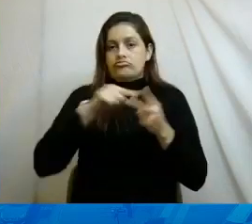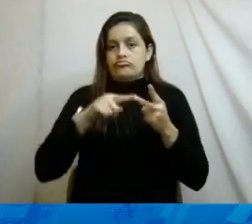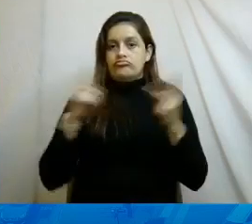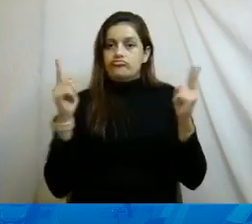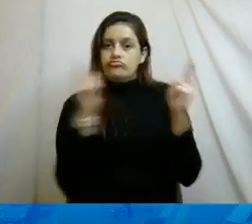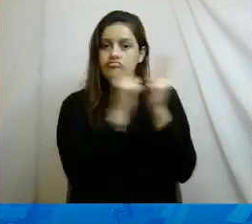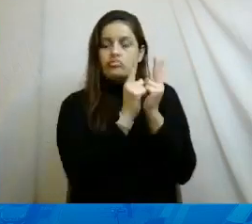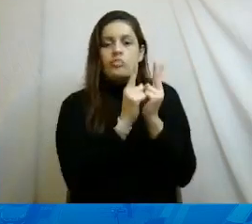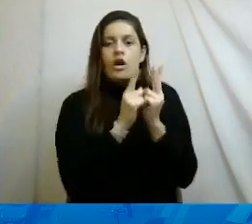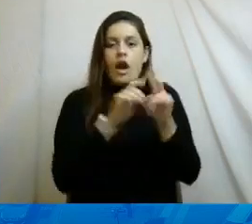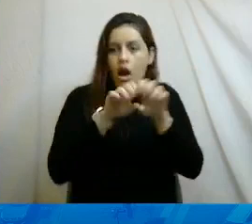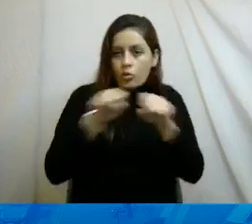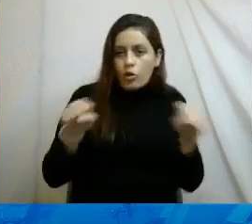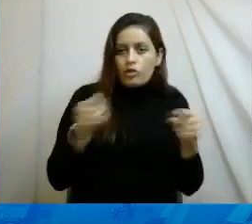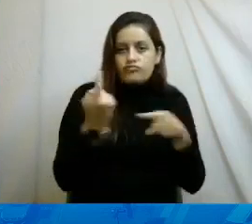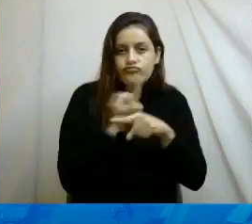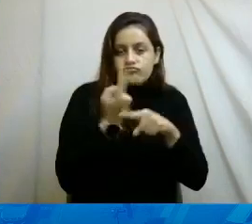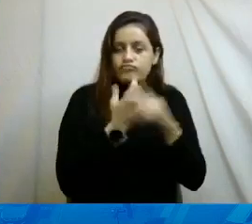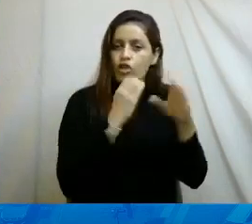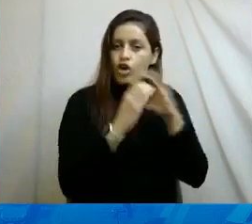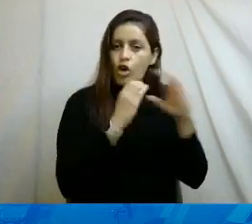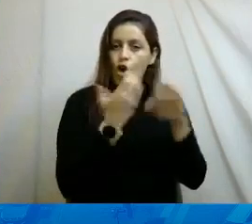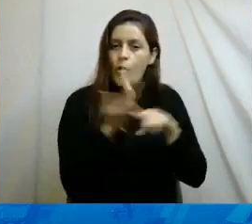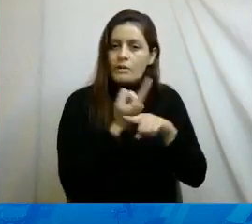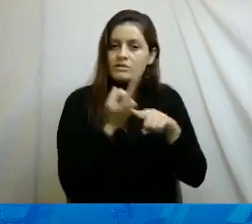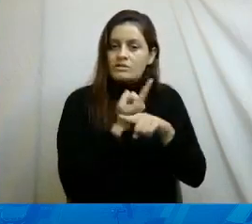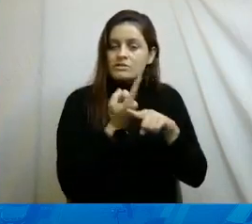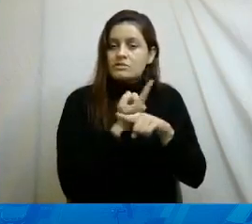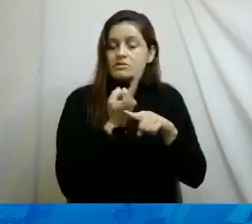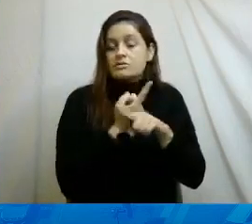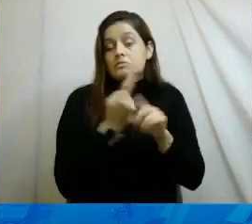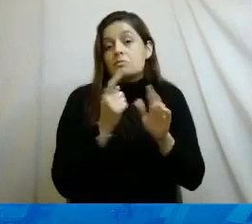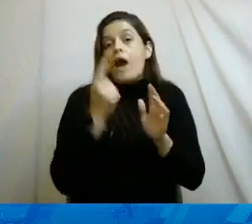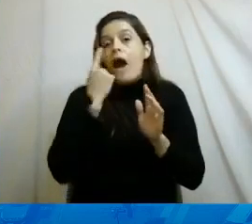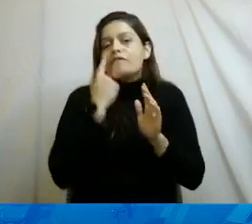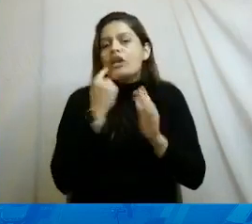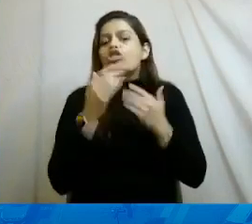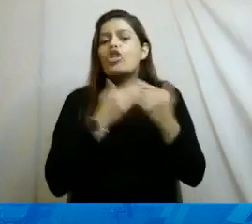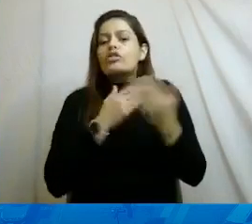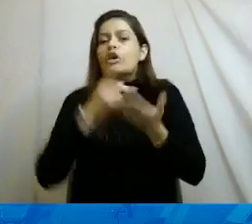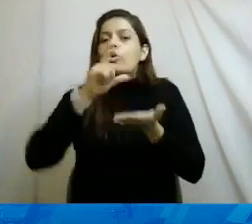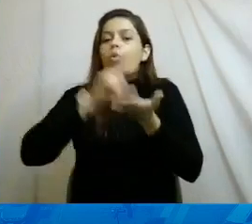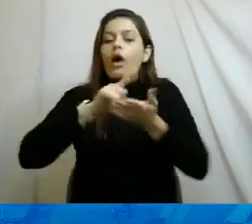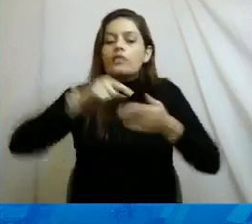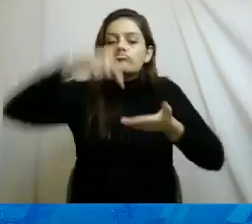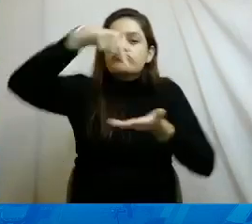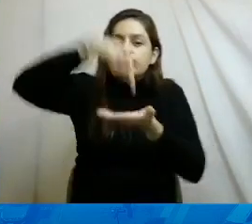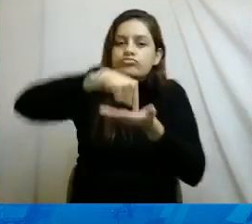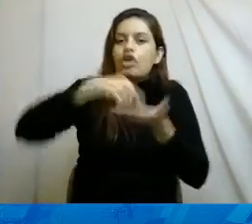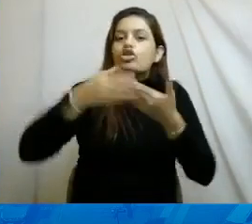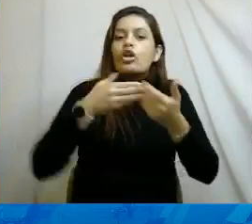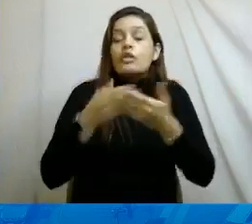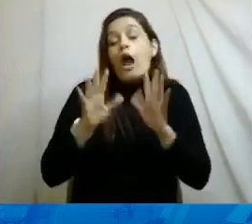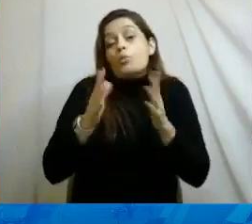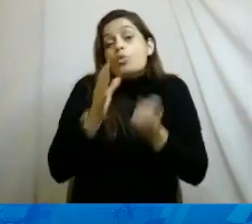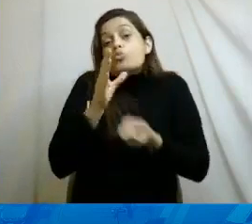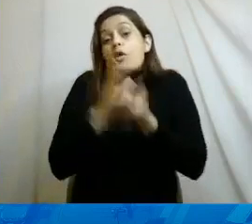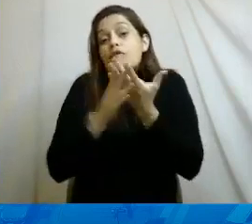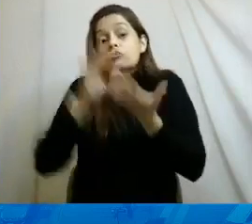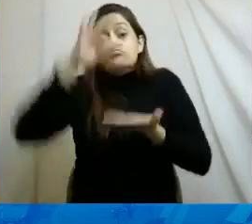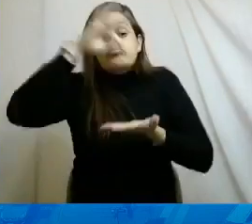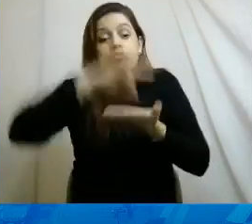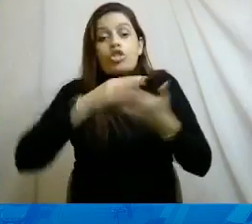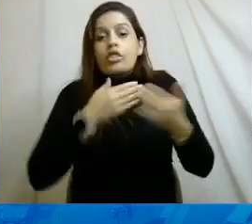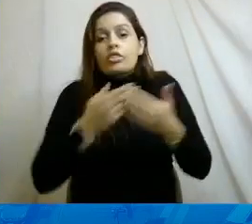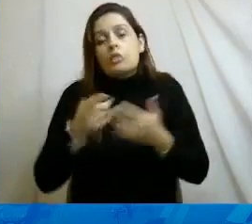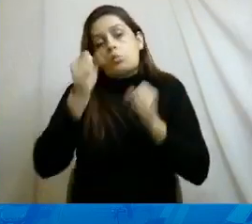ahí coordinemos, quizás ver una eventual reubicación o no, generemos ese diálogo, pero quería dejar en